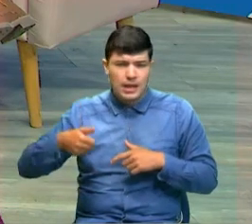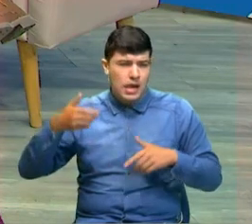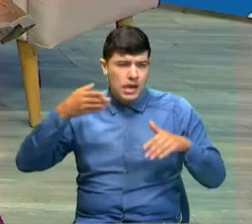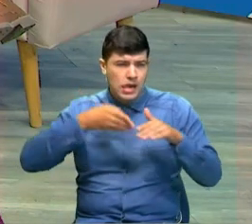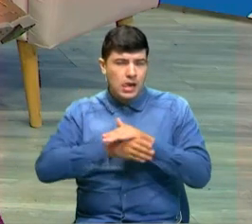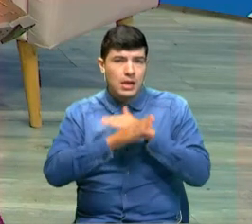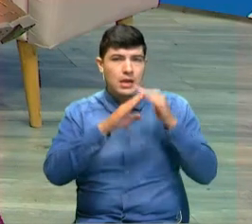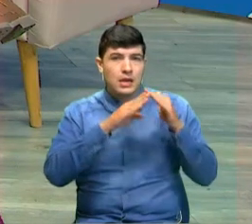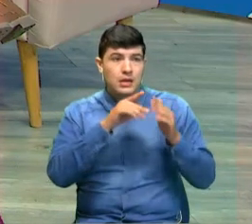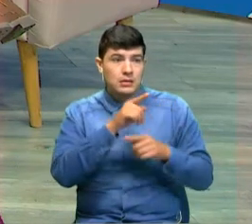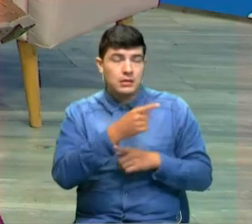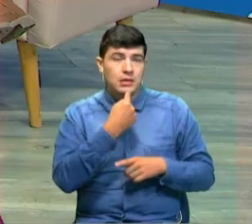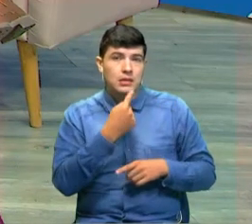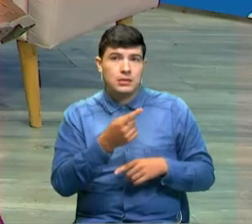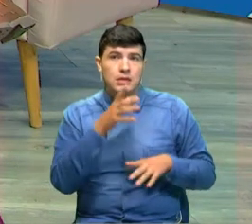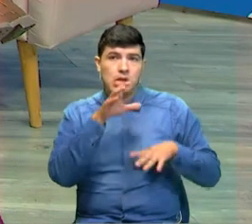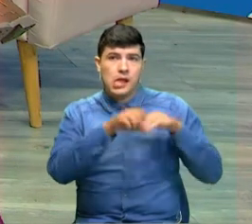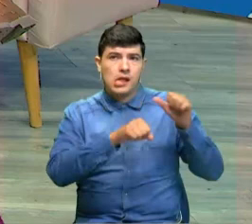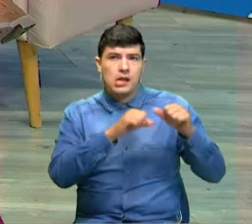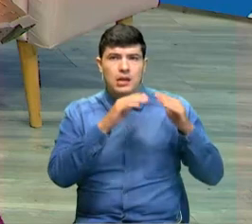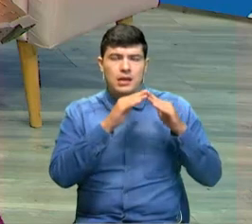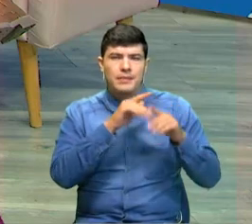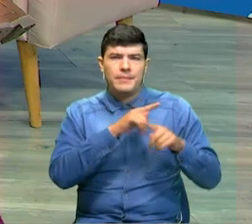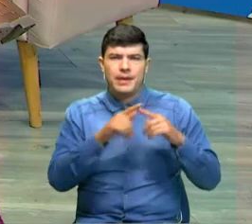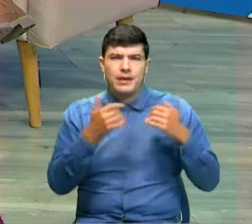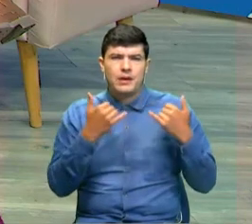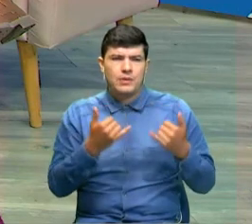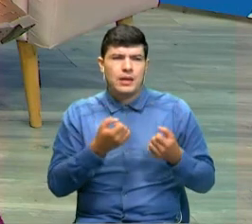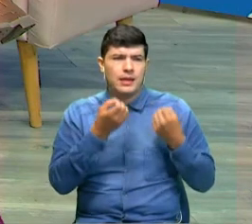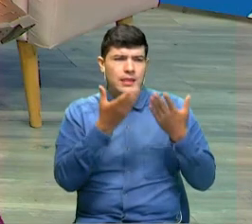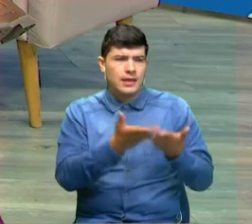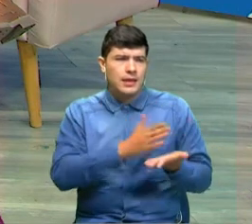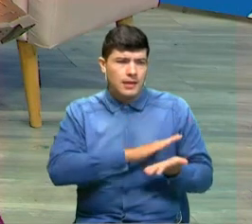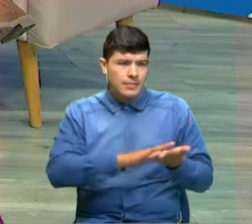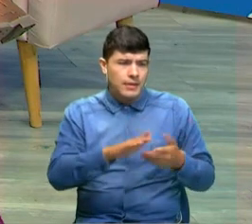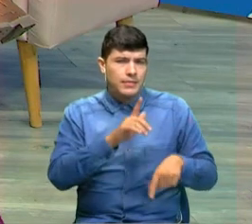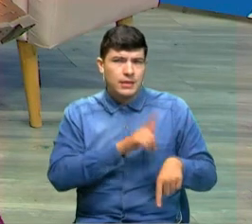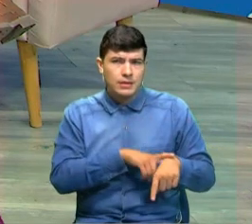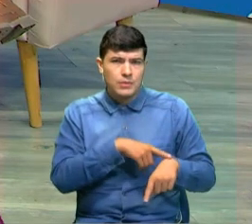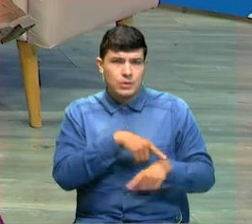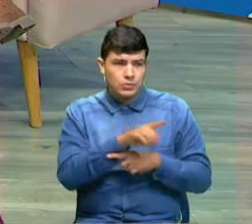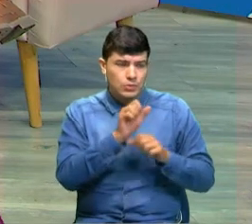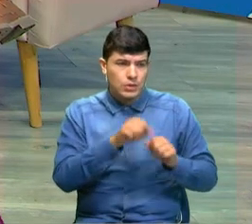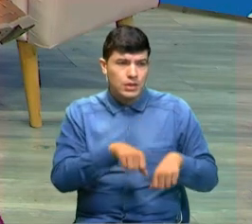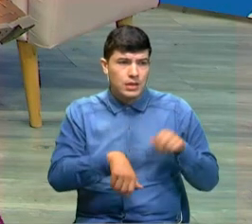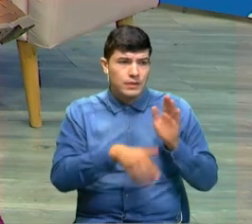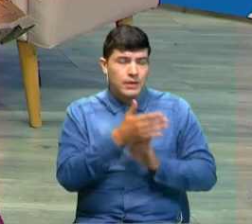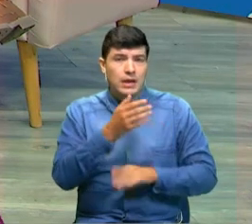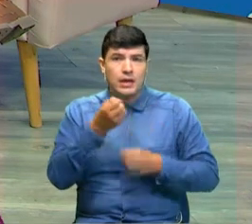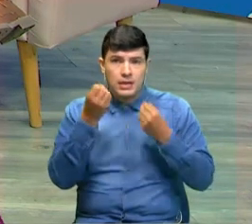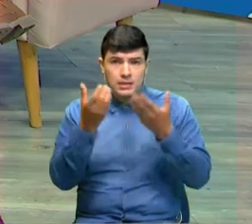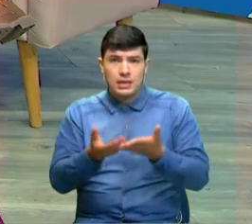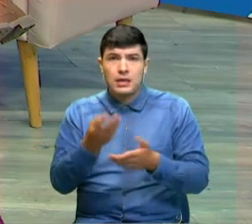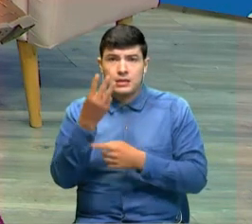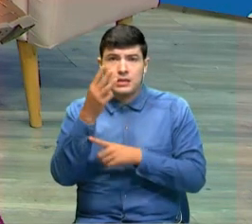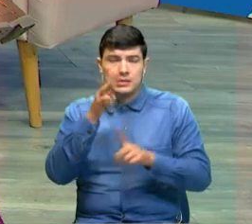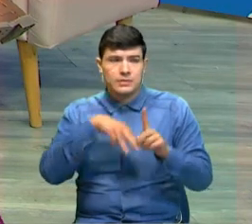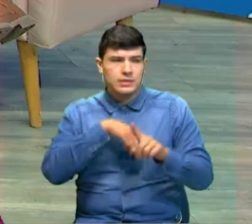Ella vendría a tomar el inmueble, pero que ella no da tiempo. Da los 3 meses, pero